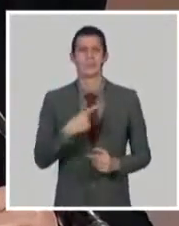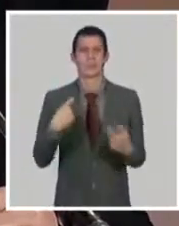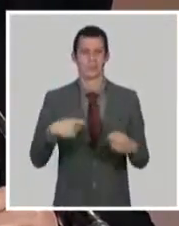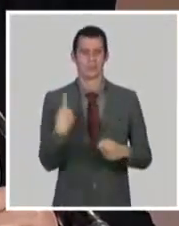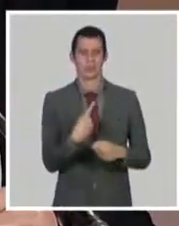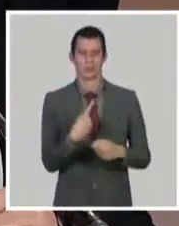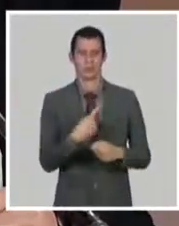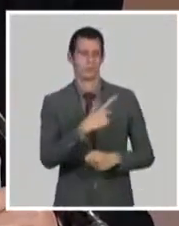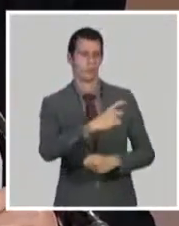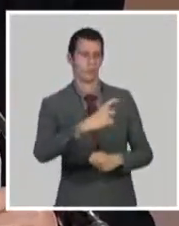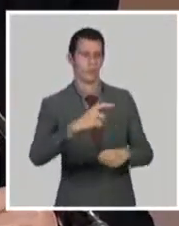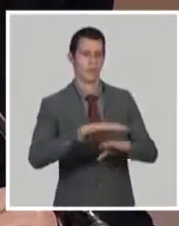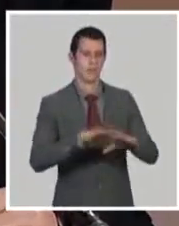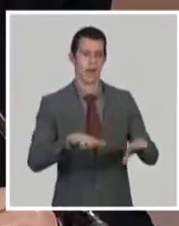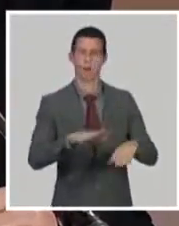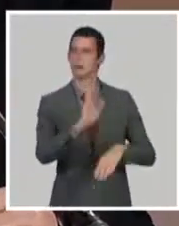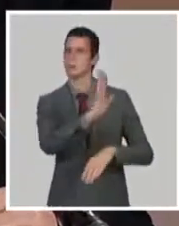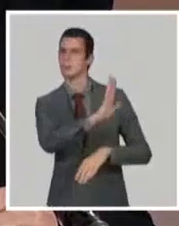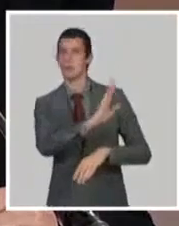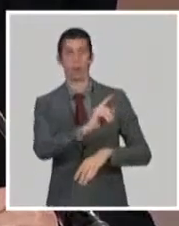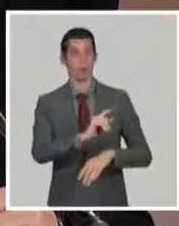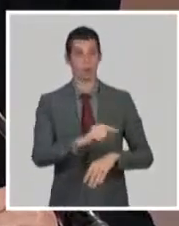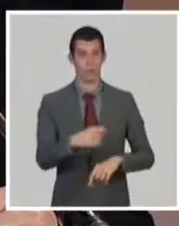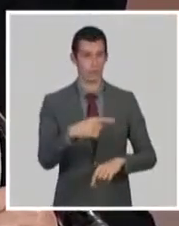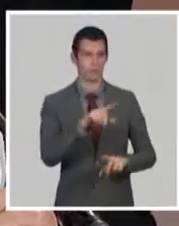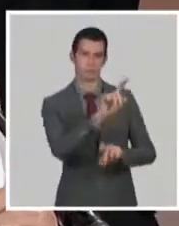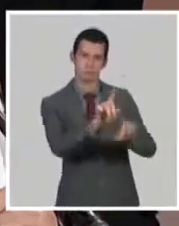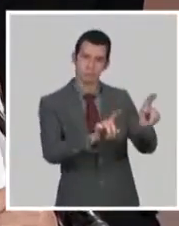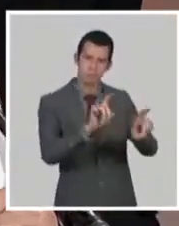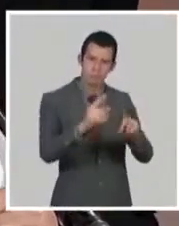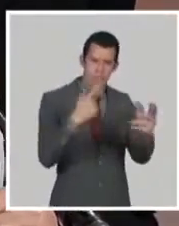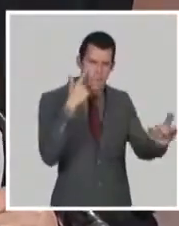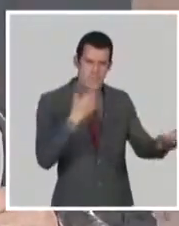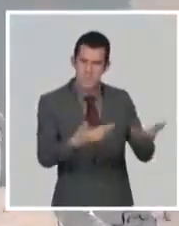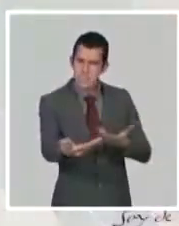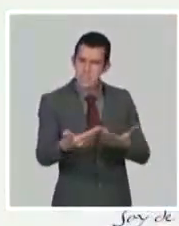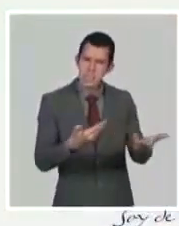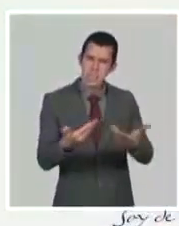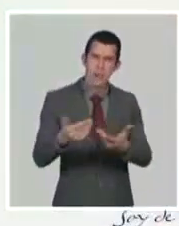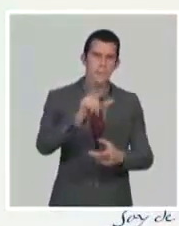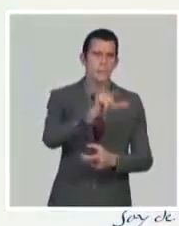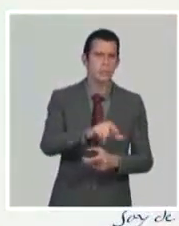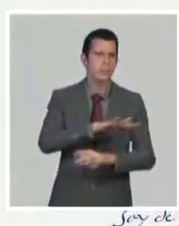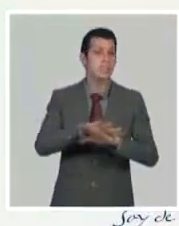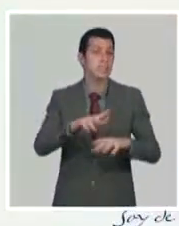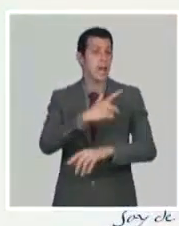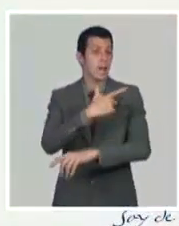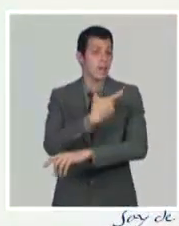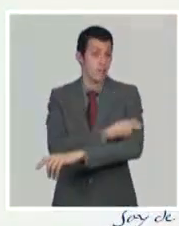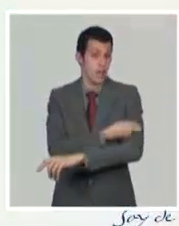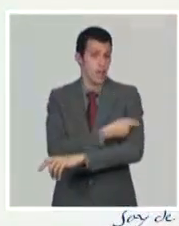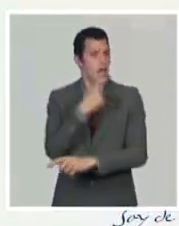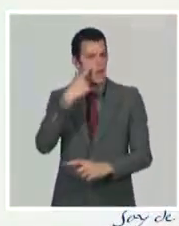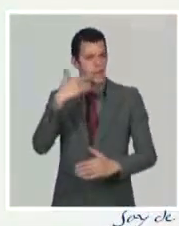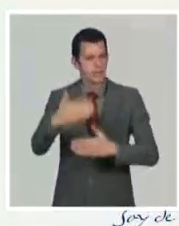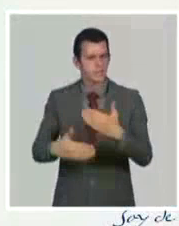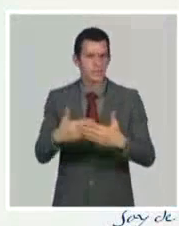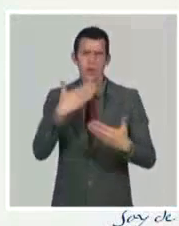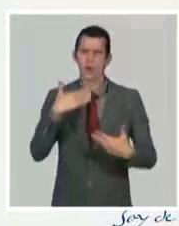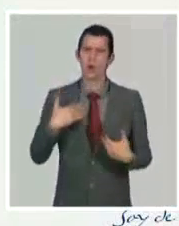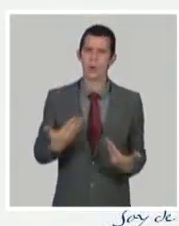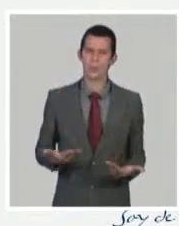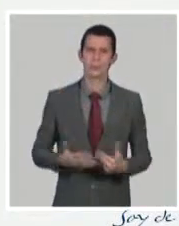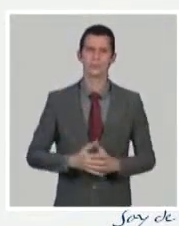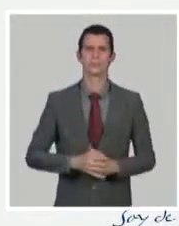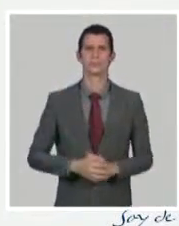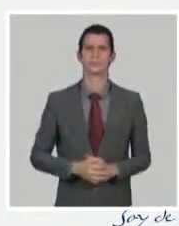alguna información de que puede haber estado sucediendo. Esta lámina tiene la pretensión de mostrar cómo hemos podido